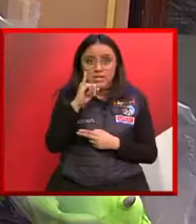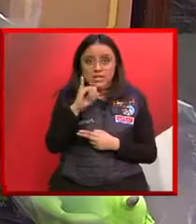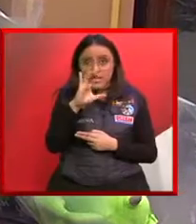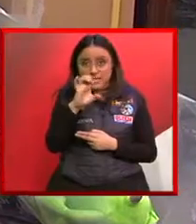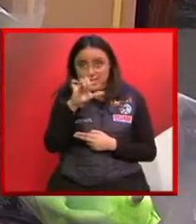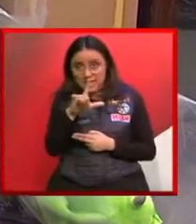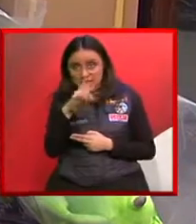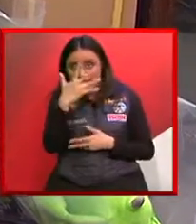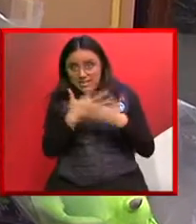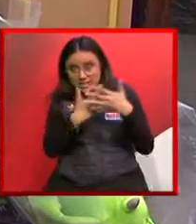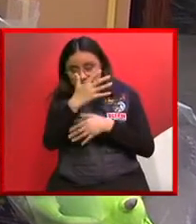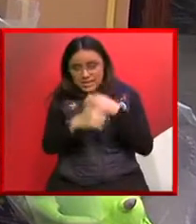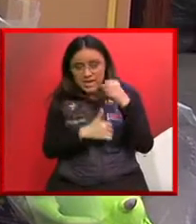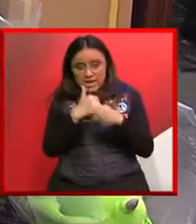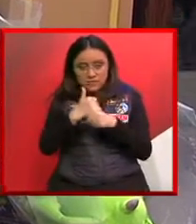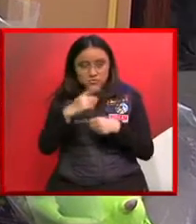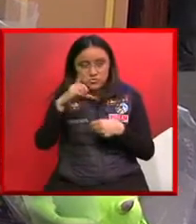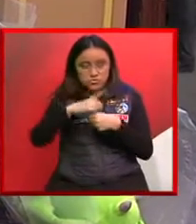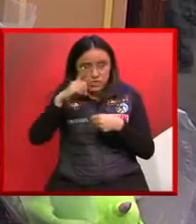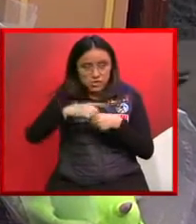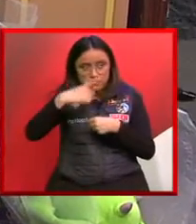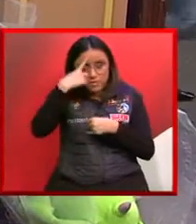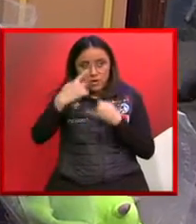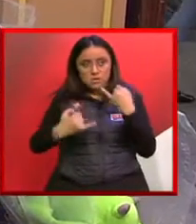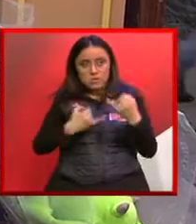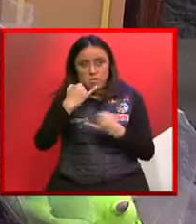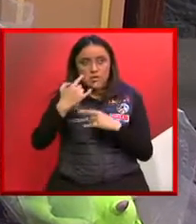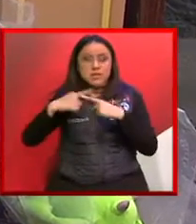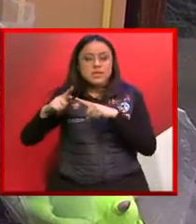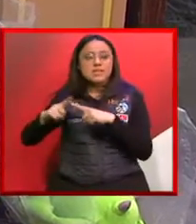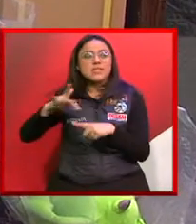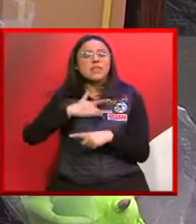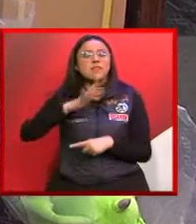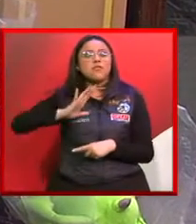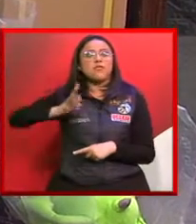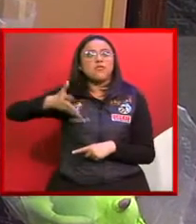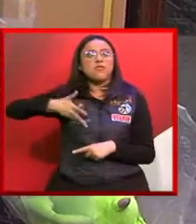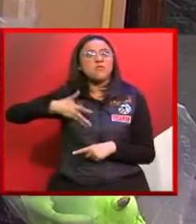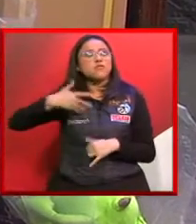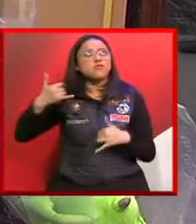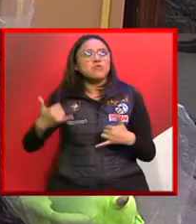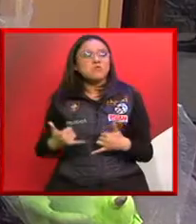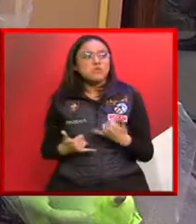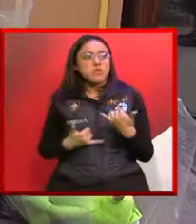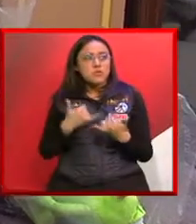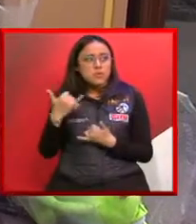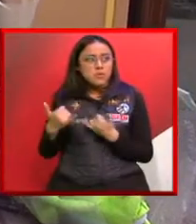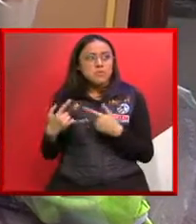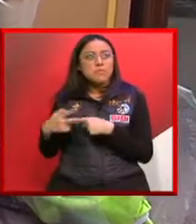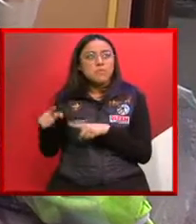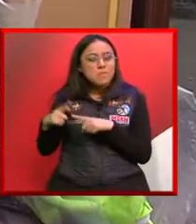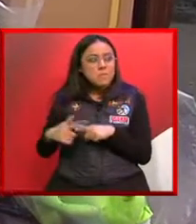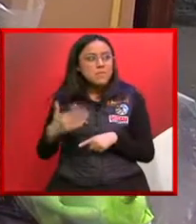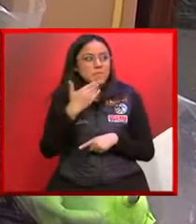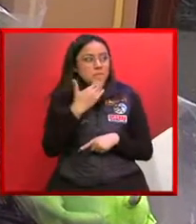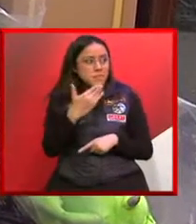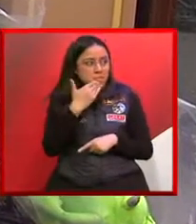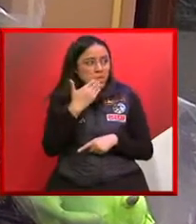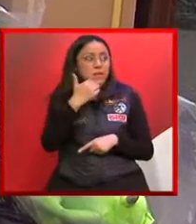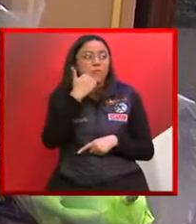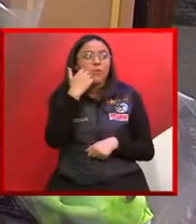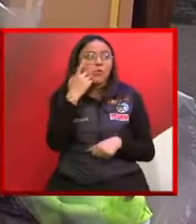años donando para el Juguetón. La verdad, para nosotros es un orgullo que los jóvenes, de manera